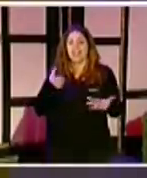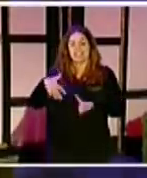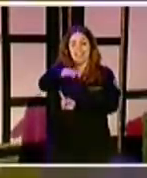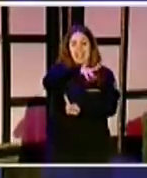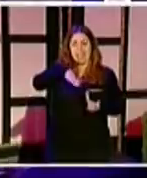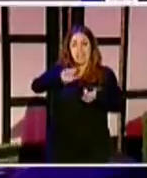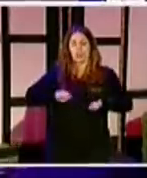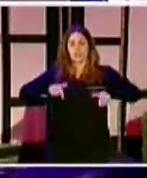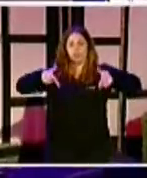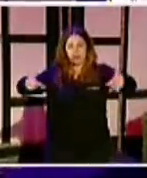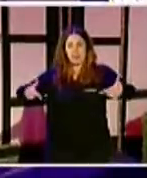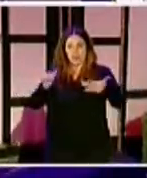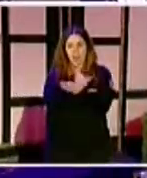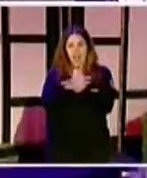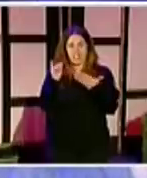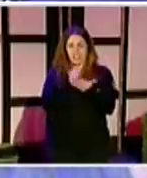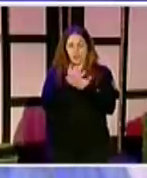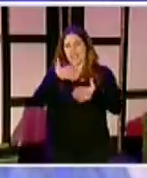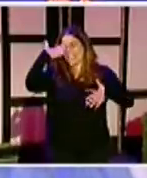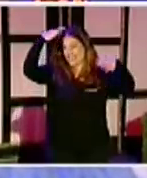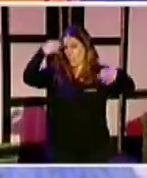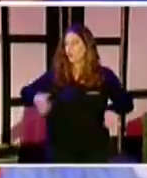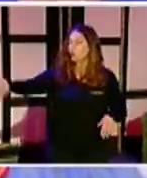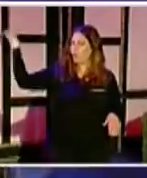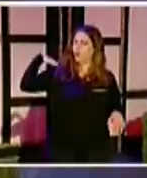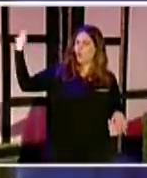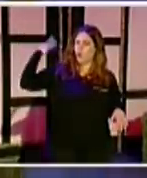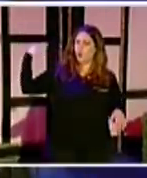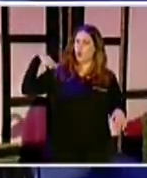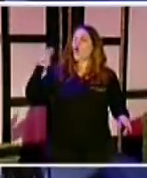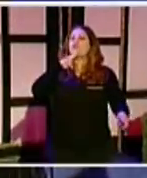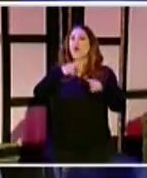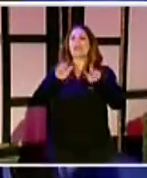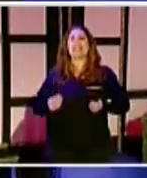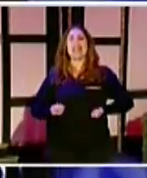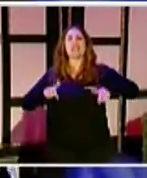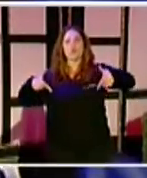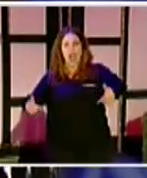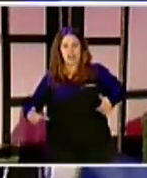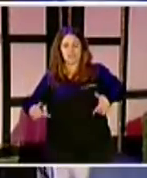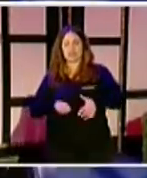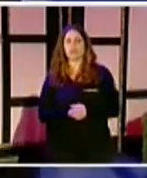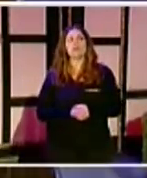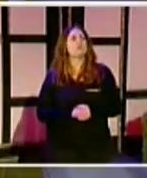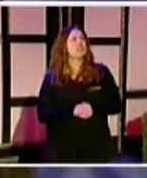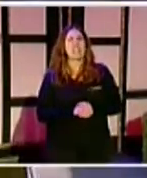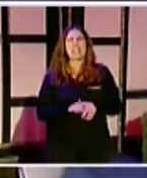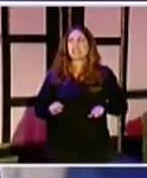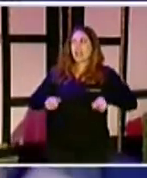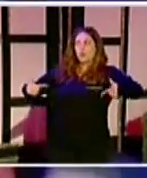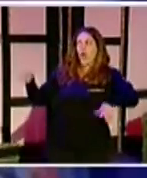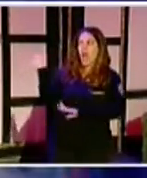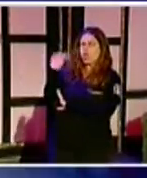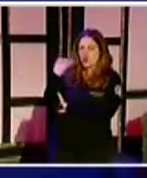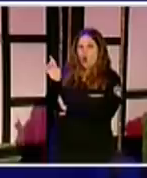que seguramente en su época, se llamaba naturales. Ni naturales, ni torrefactos. ¿Usted